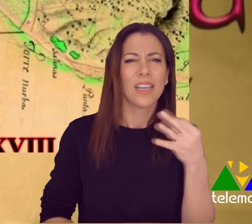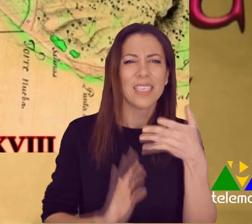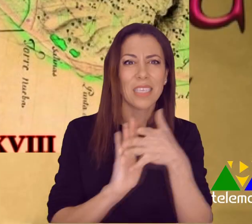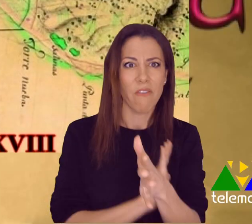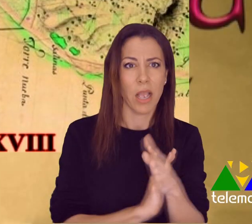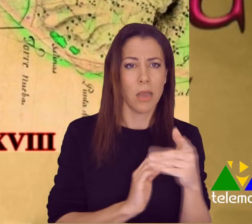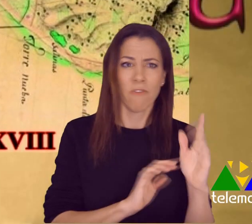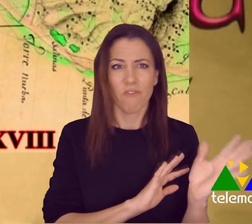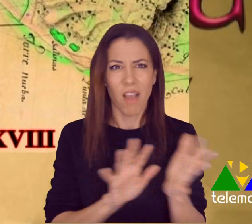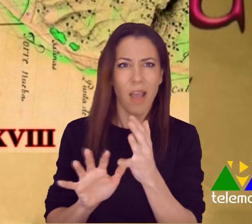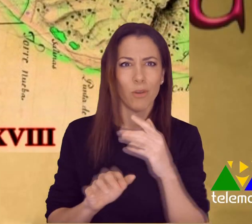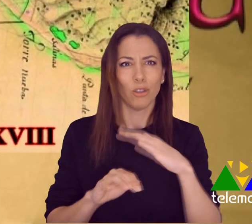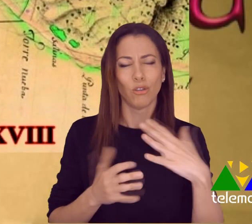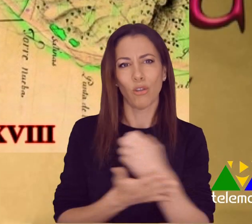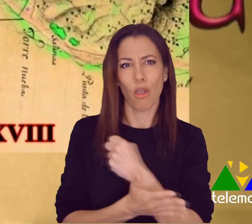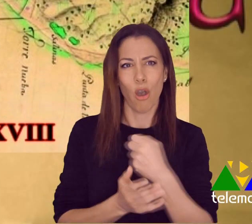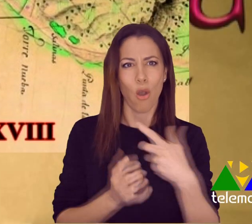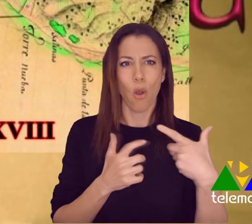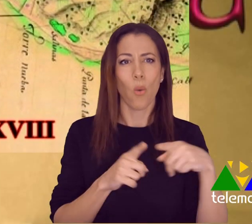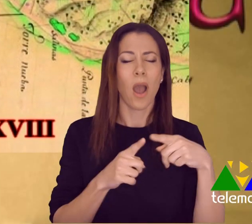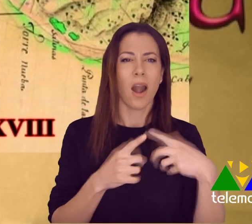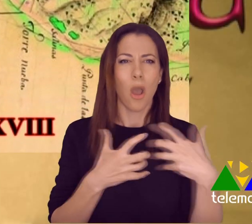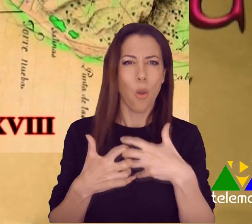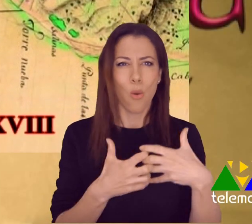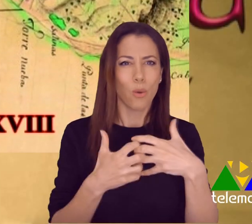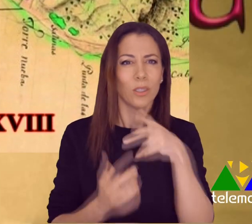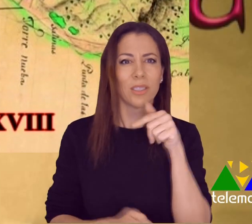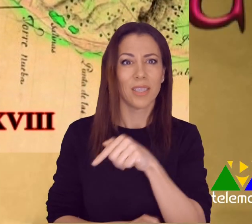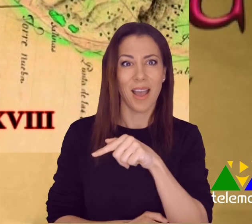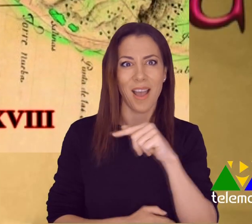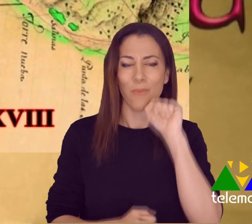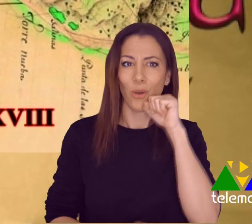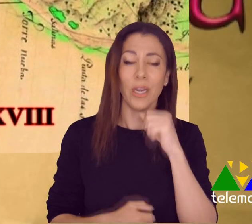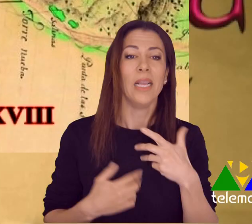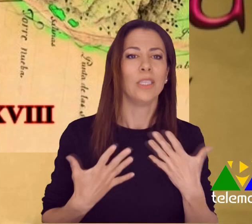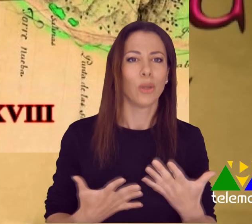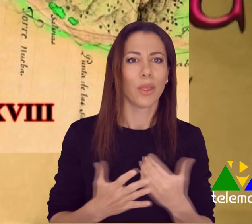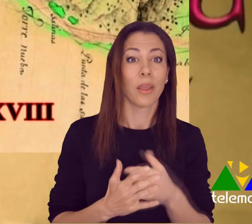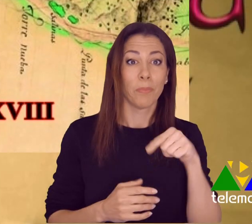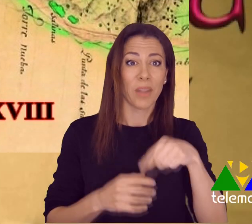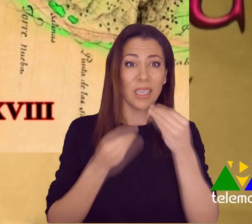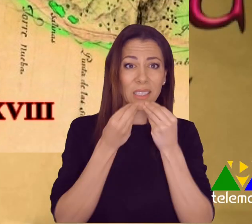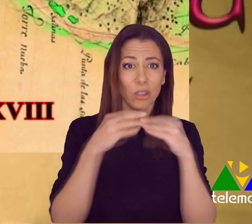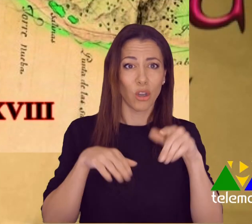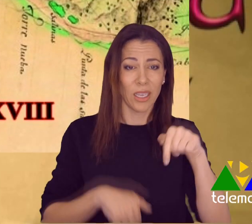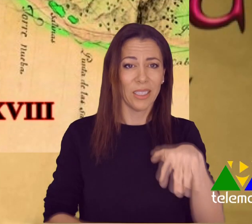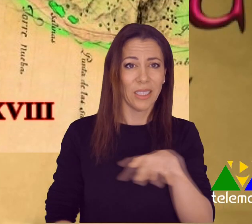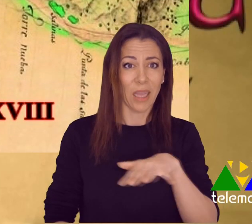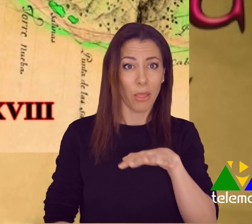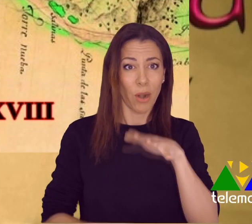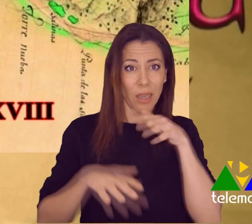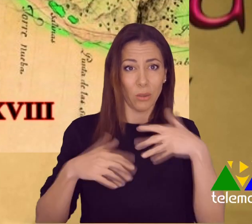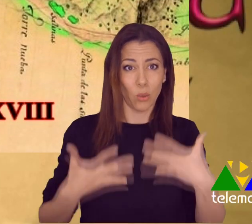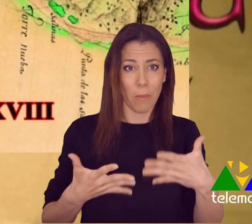los motrileños para quedarse con la acequia. A la lucha. A la lucha. El caso es que esta historia de esta zona que estamos